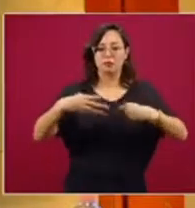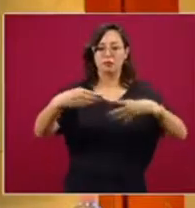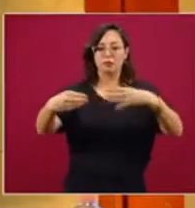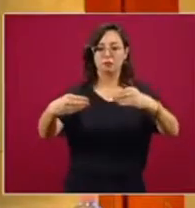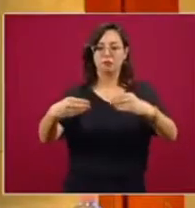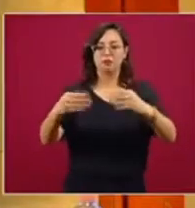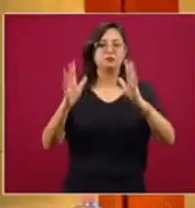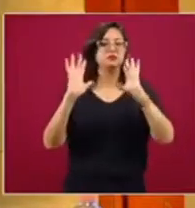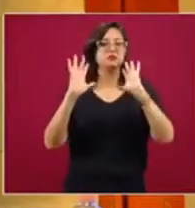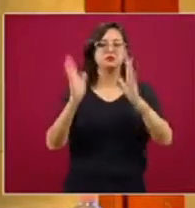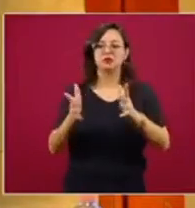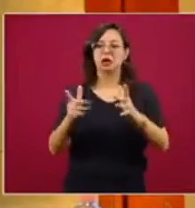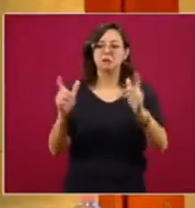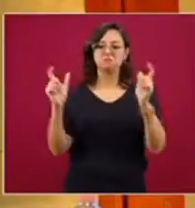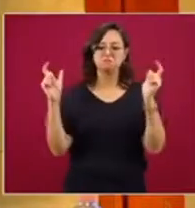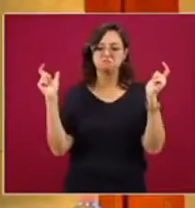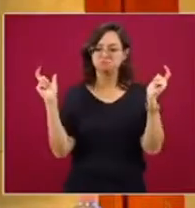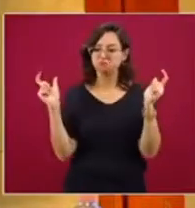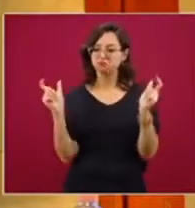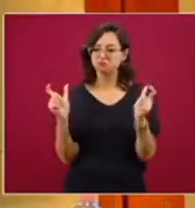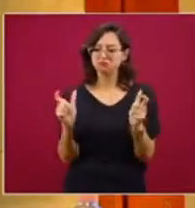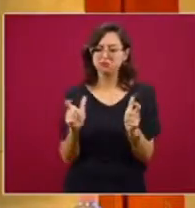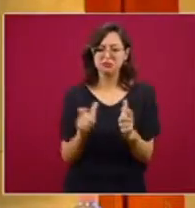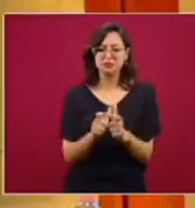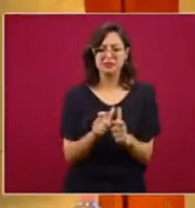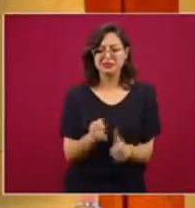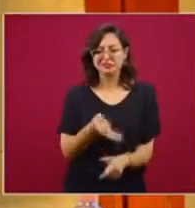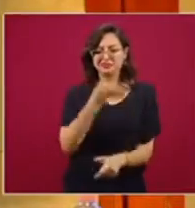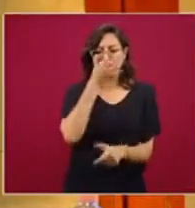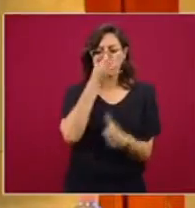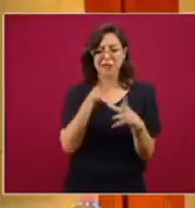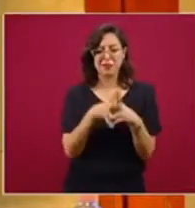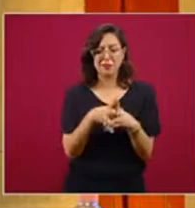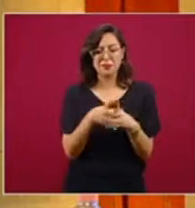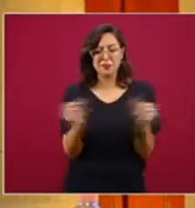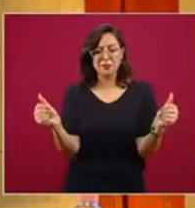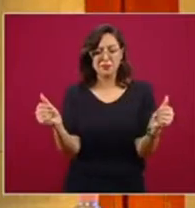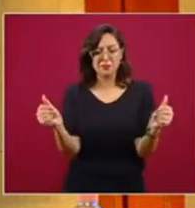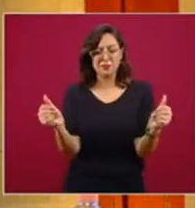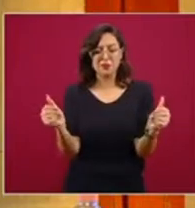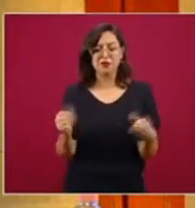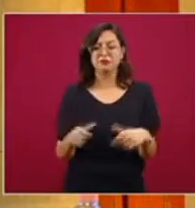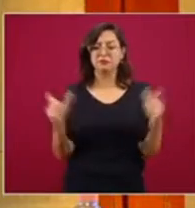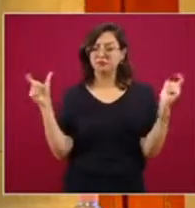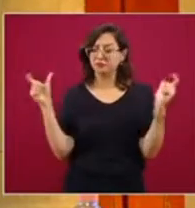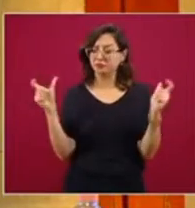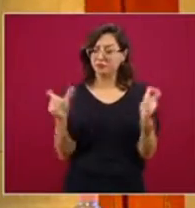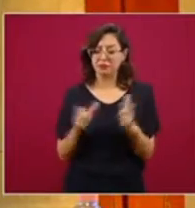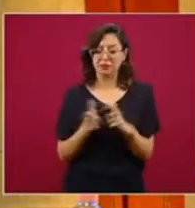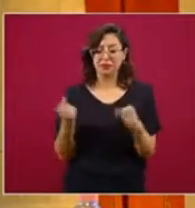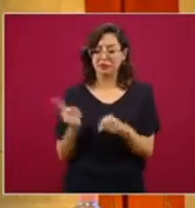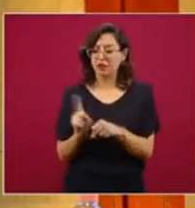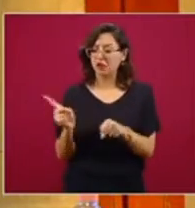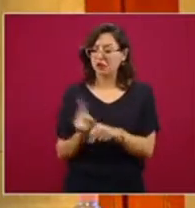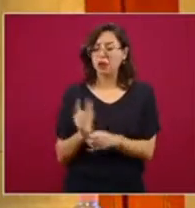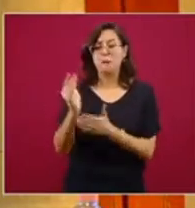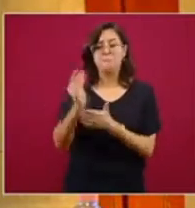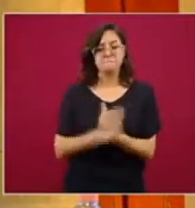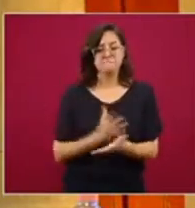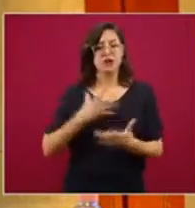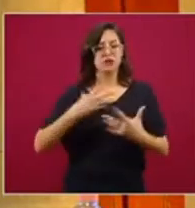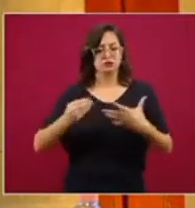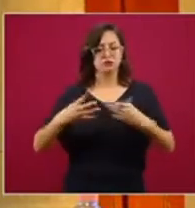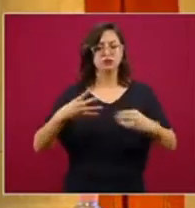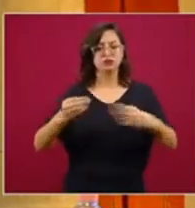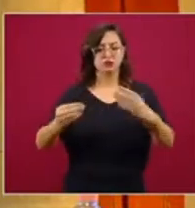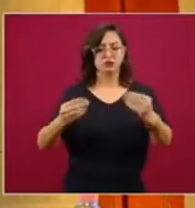está ya francamente desapareciendo o está en una reducción acelerada en el número diario de los casos que